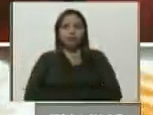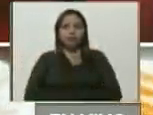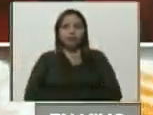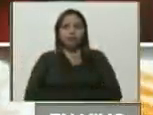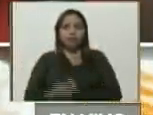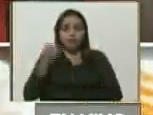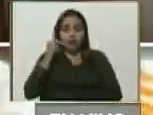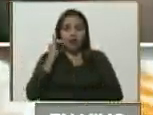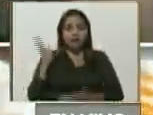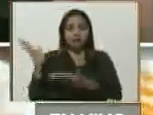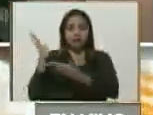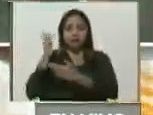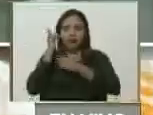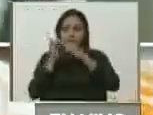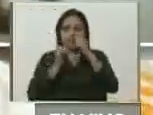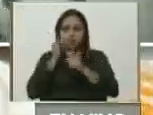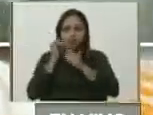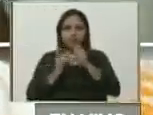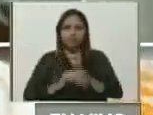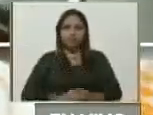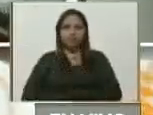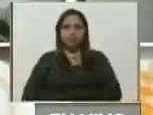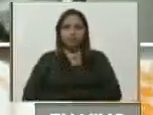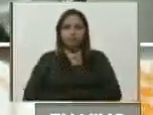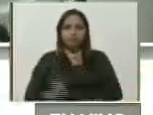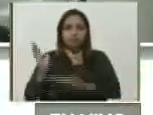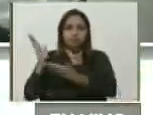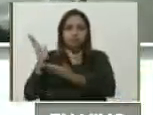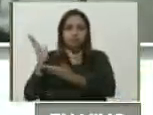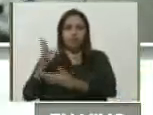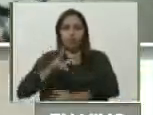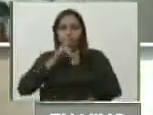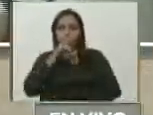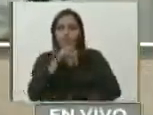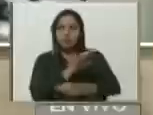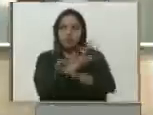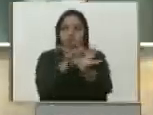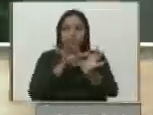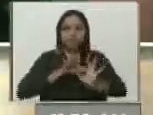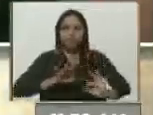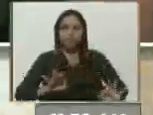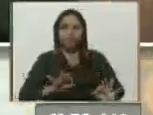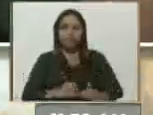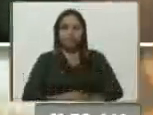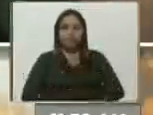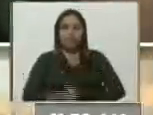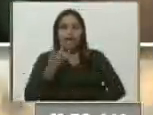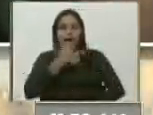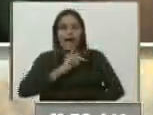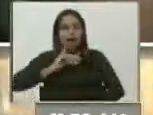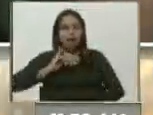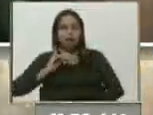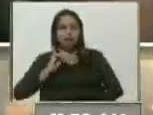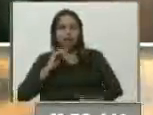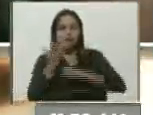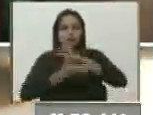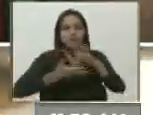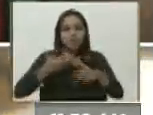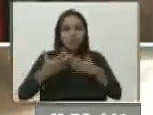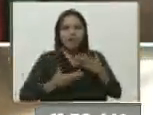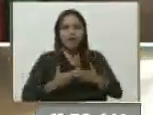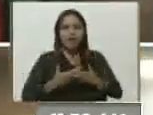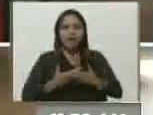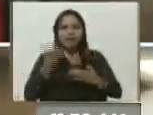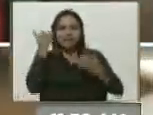Estamos viendo imágenes de ese brutal hecho que ha conmocionado la opinión pública nacional